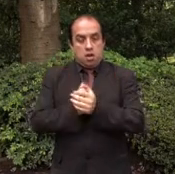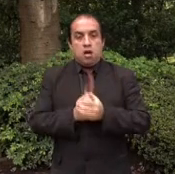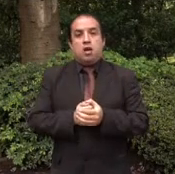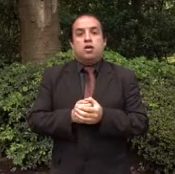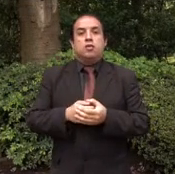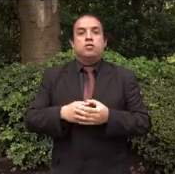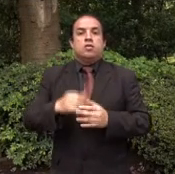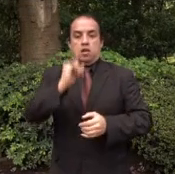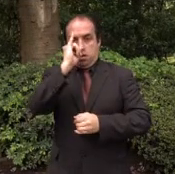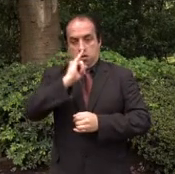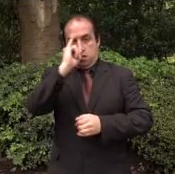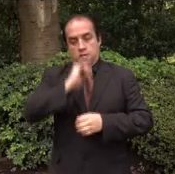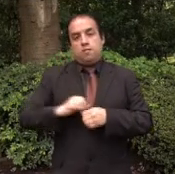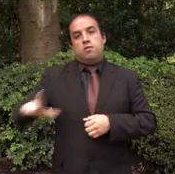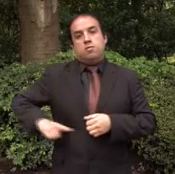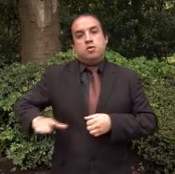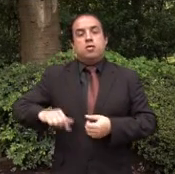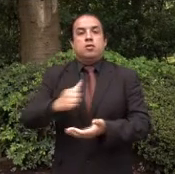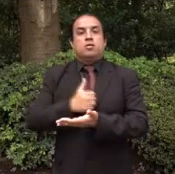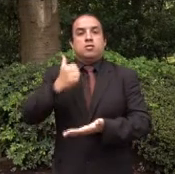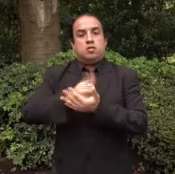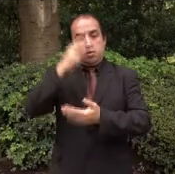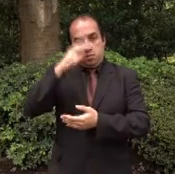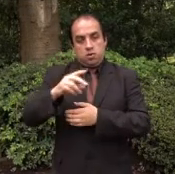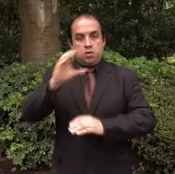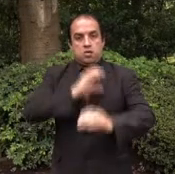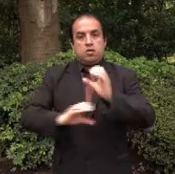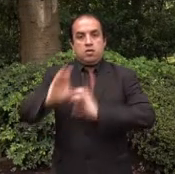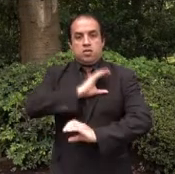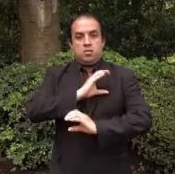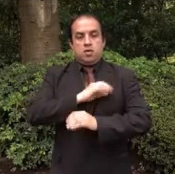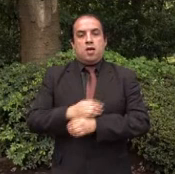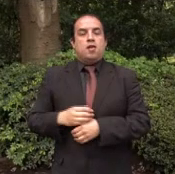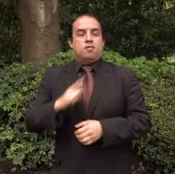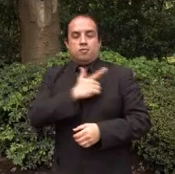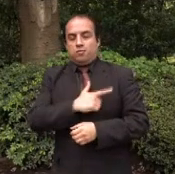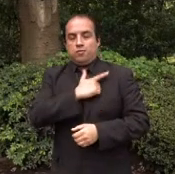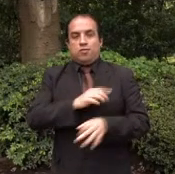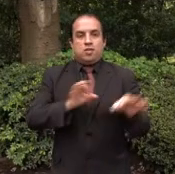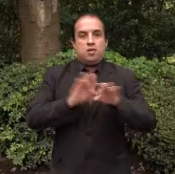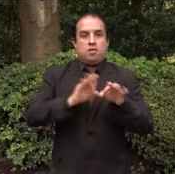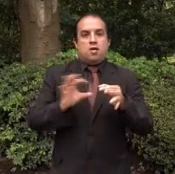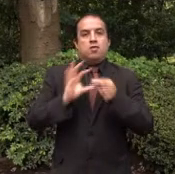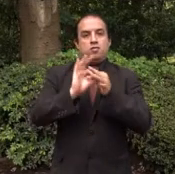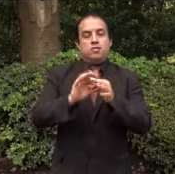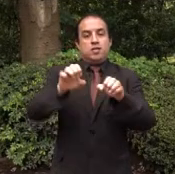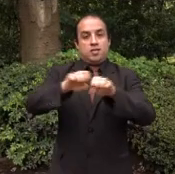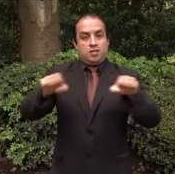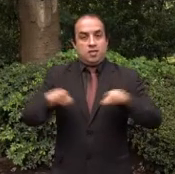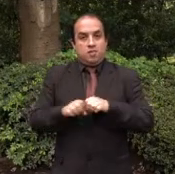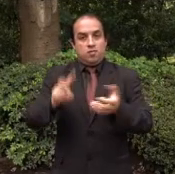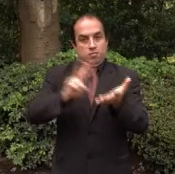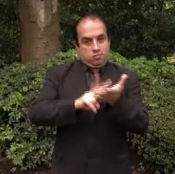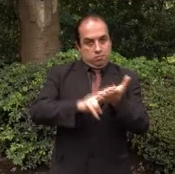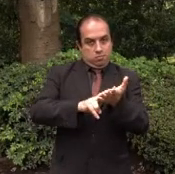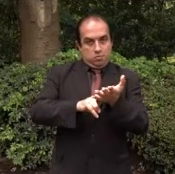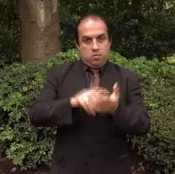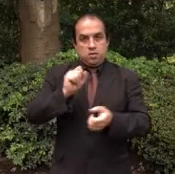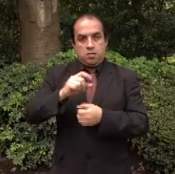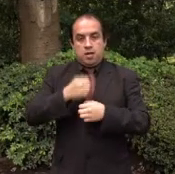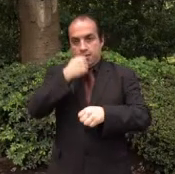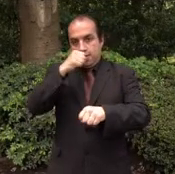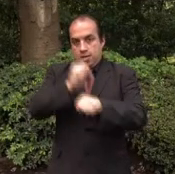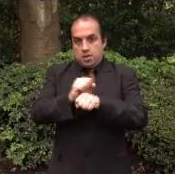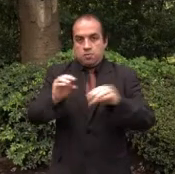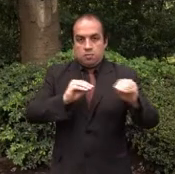Pardo, con quien ha sido un placer trabajar, así como con su valioso equipo, la Secretaría del Medio Ambiente, la Secretaría de Movilidad